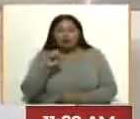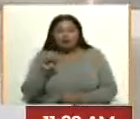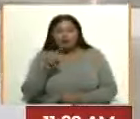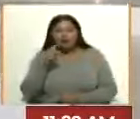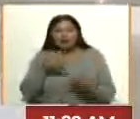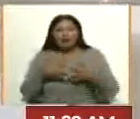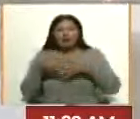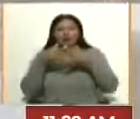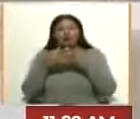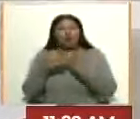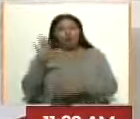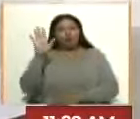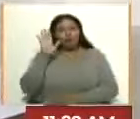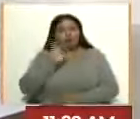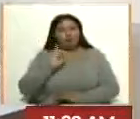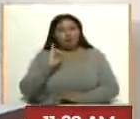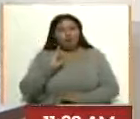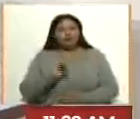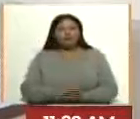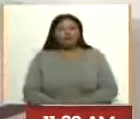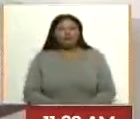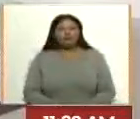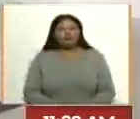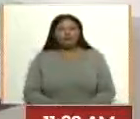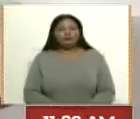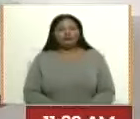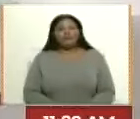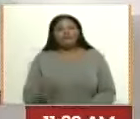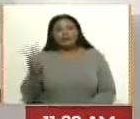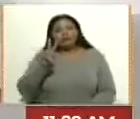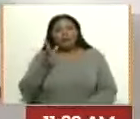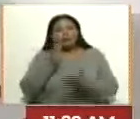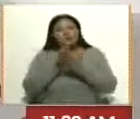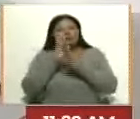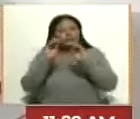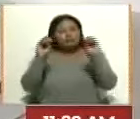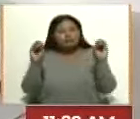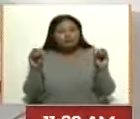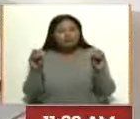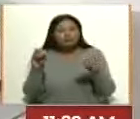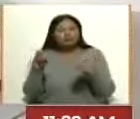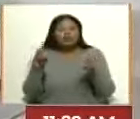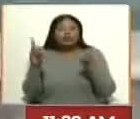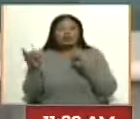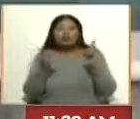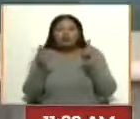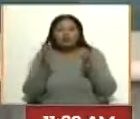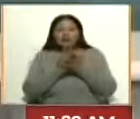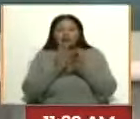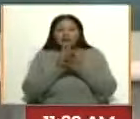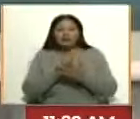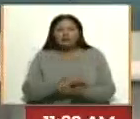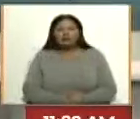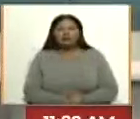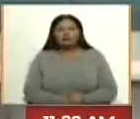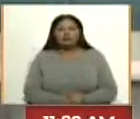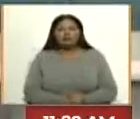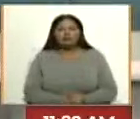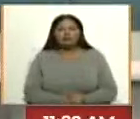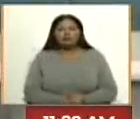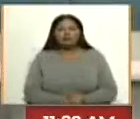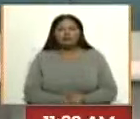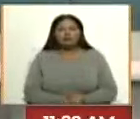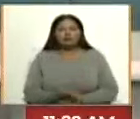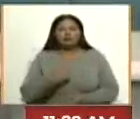comprometido. Además, digamos, Venezuela siempre ha llamado al diálogo y a ese compromiso, pero Estados Unidos ha dicho, bueno, vamos también a